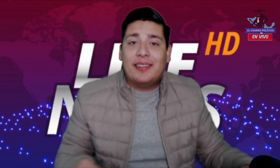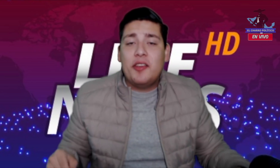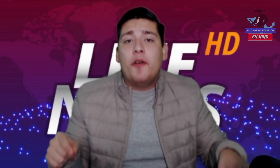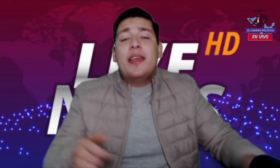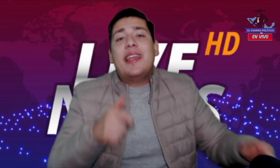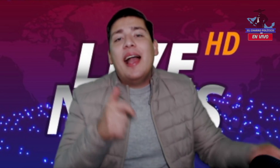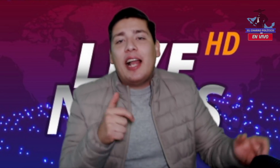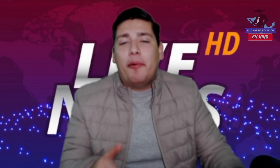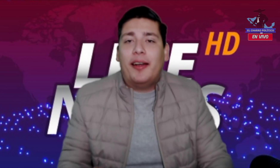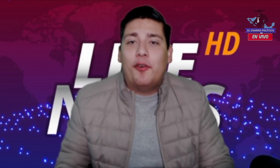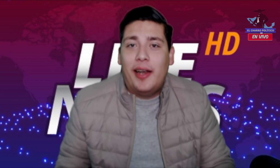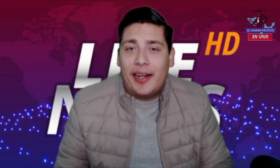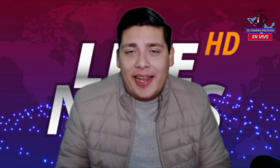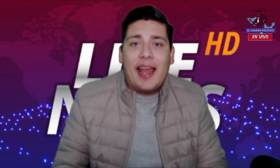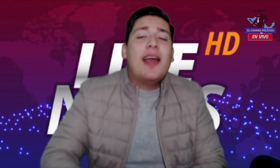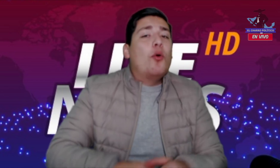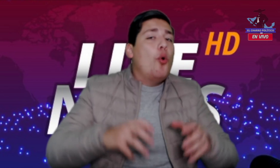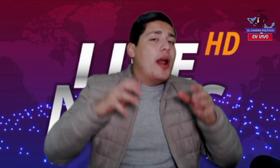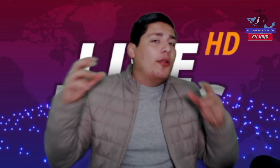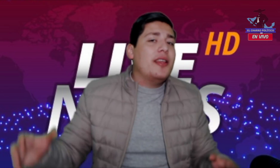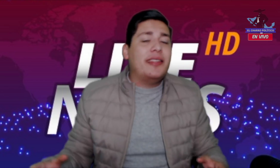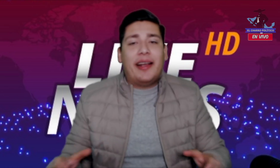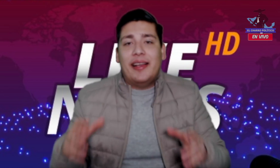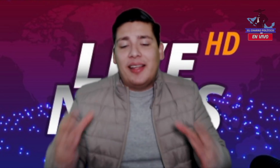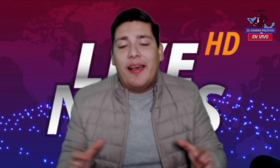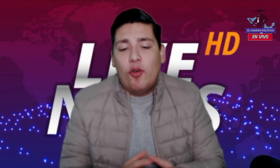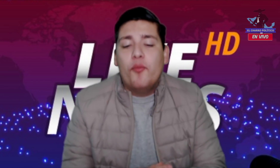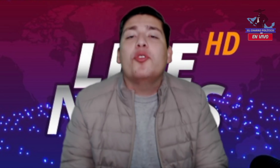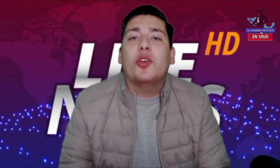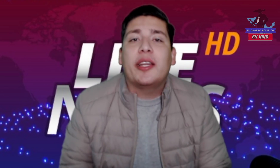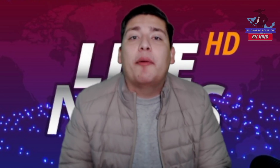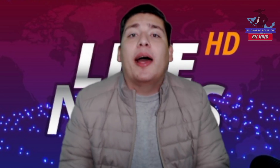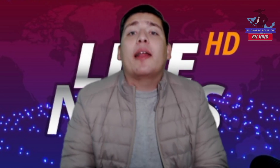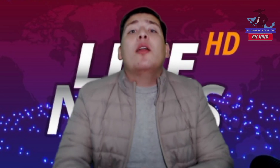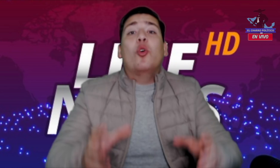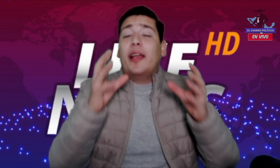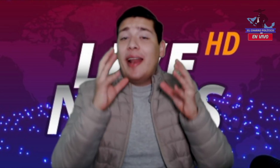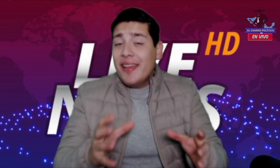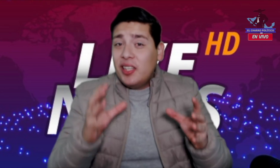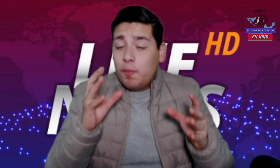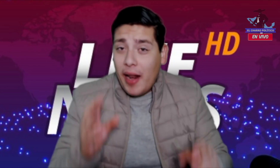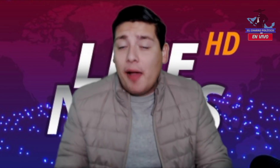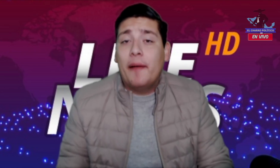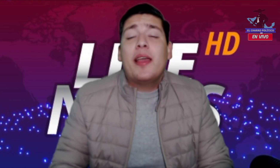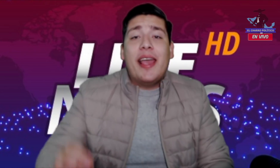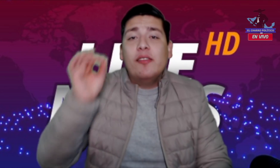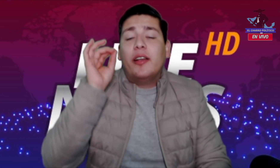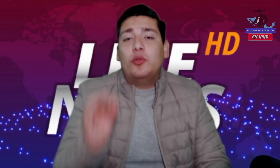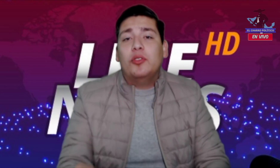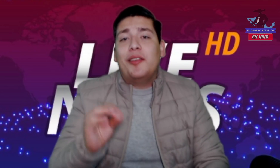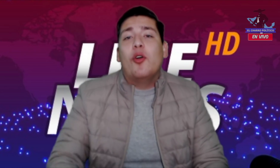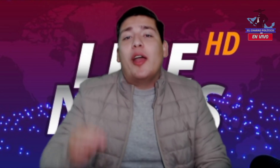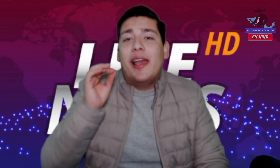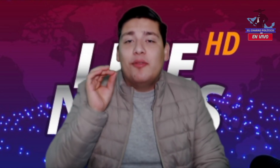el castillo y acabar con la reina. Una noticia que está dando mucho de qué hablar. Lo que nadie se esperaba es lo